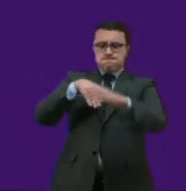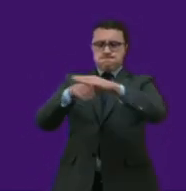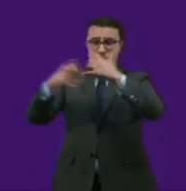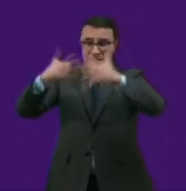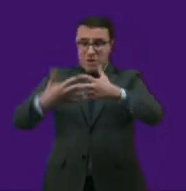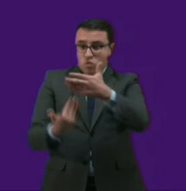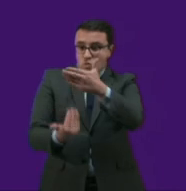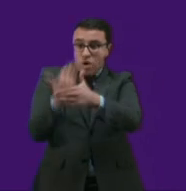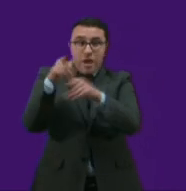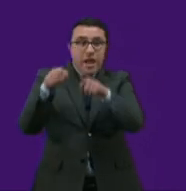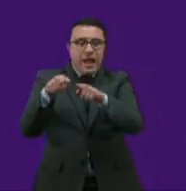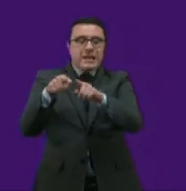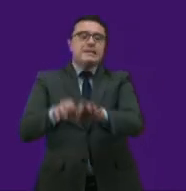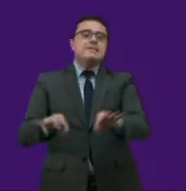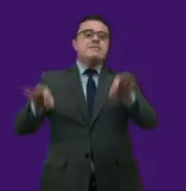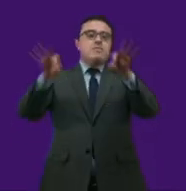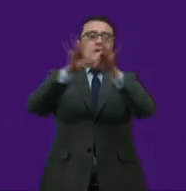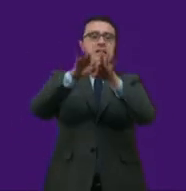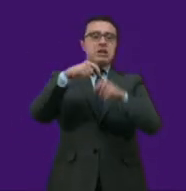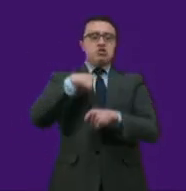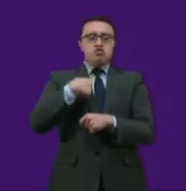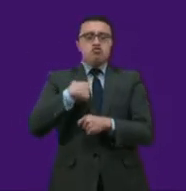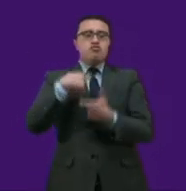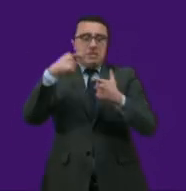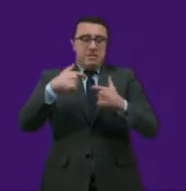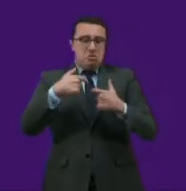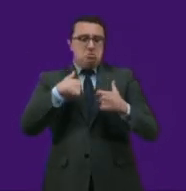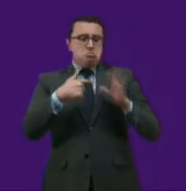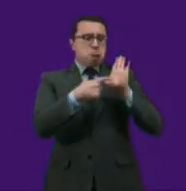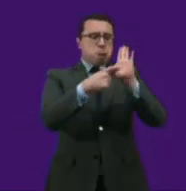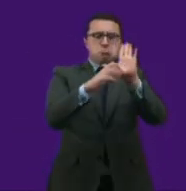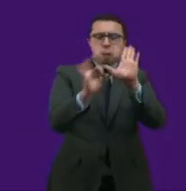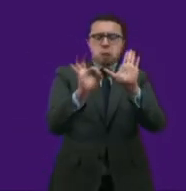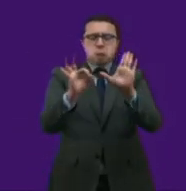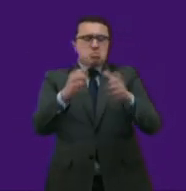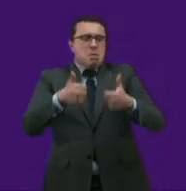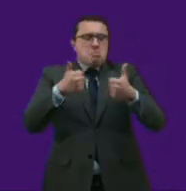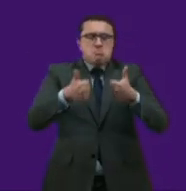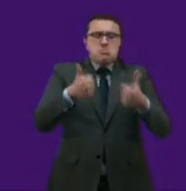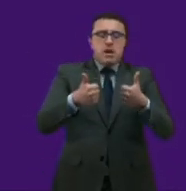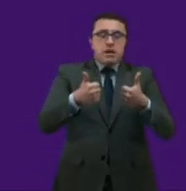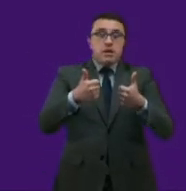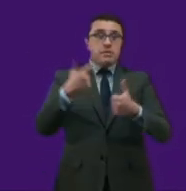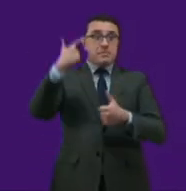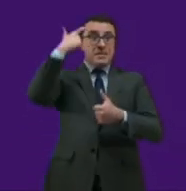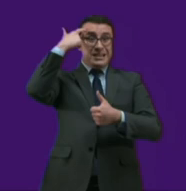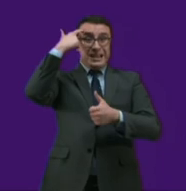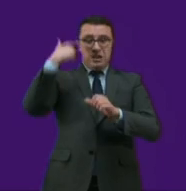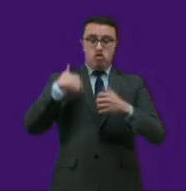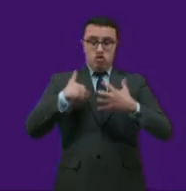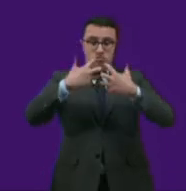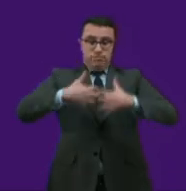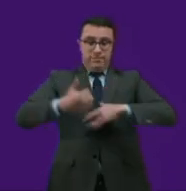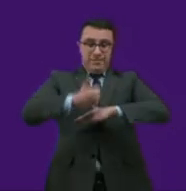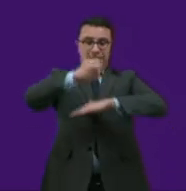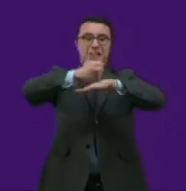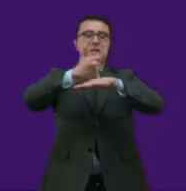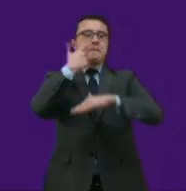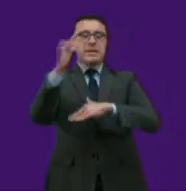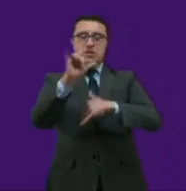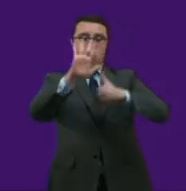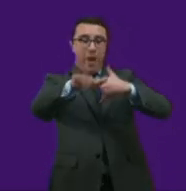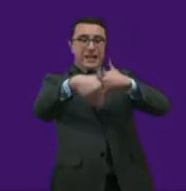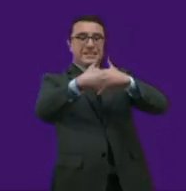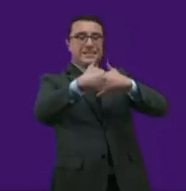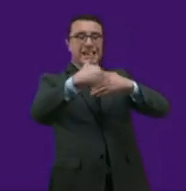muy, muy, muy, muy buena persona. O sea, uno tiene que entender que uno es el centro de esa compañía, que todo el mundo te está